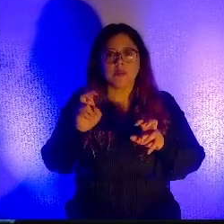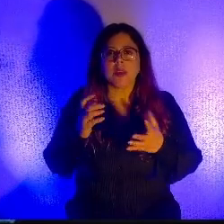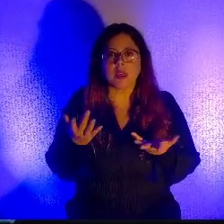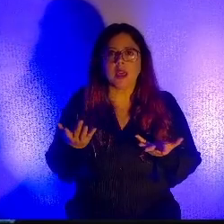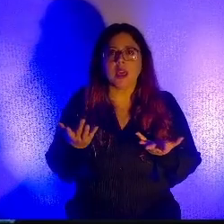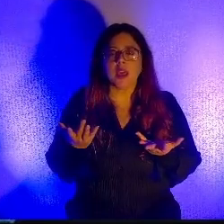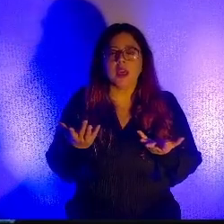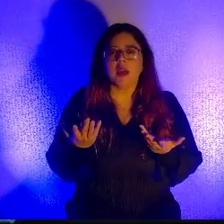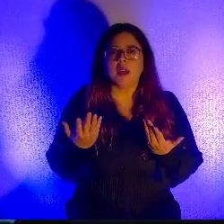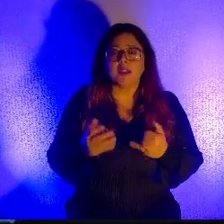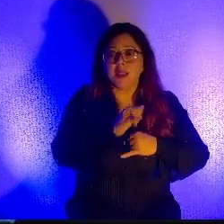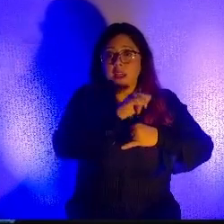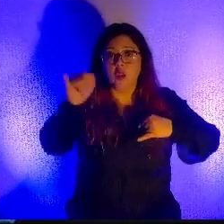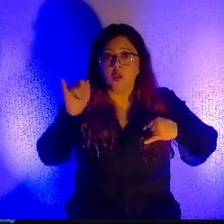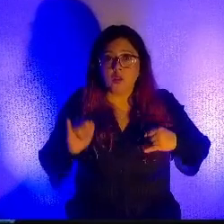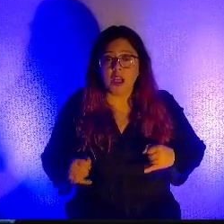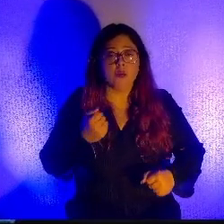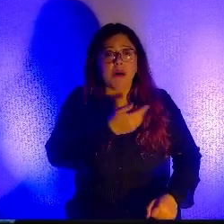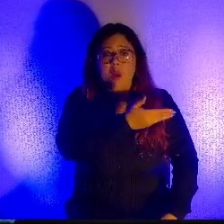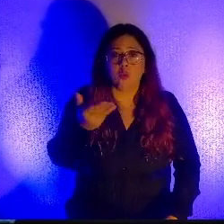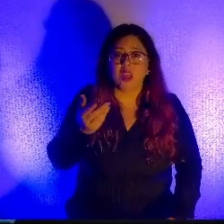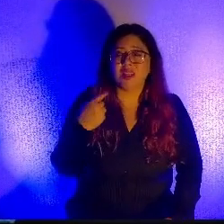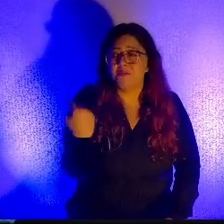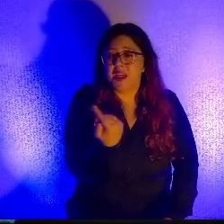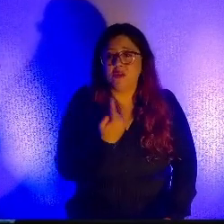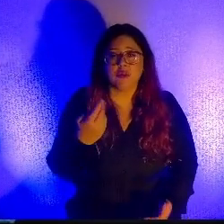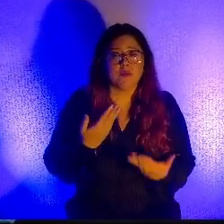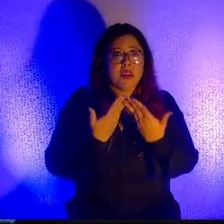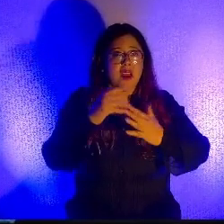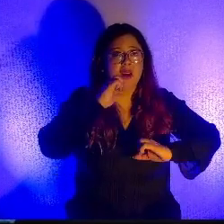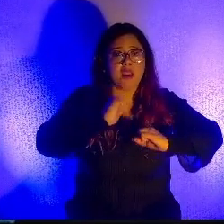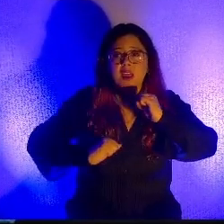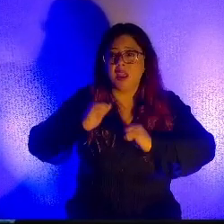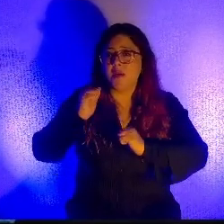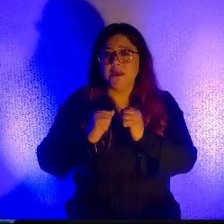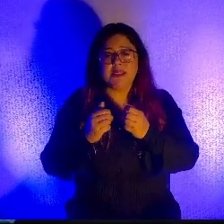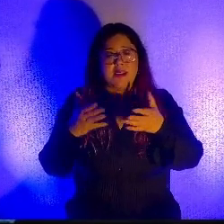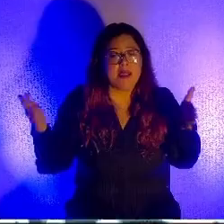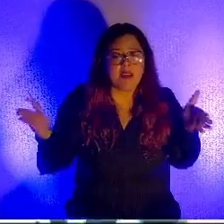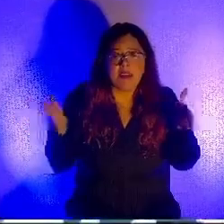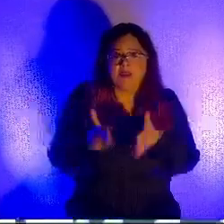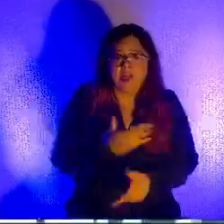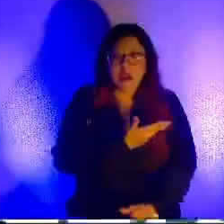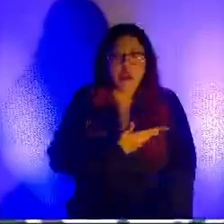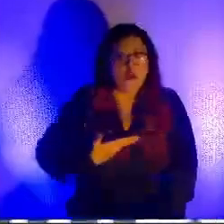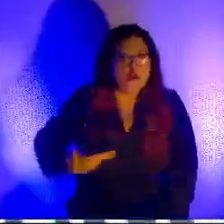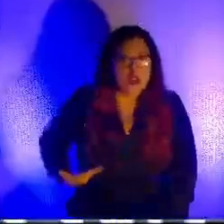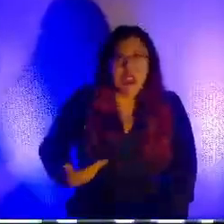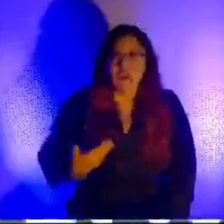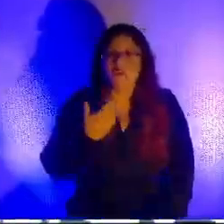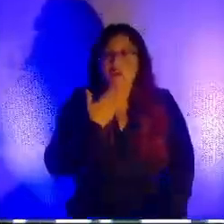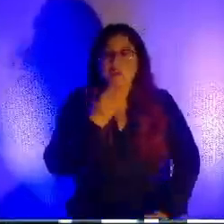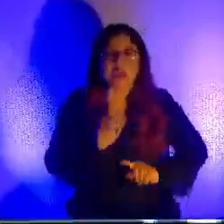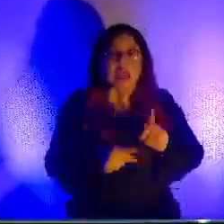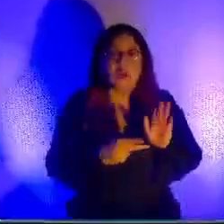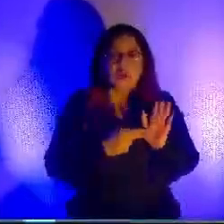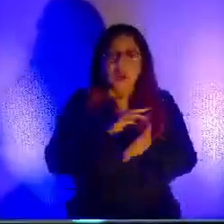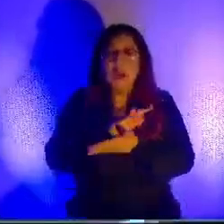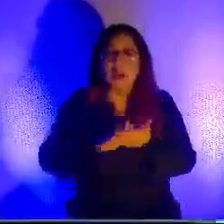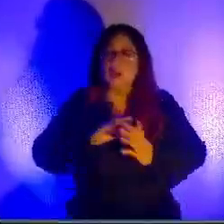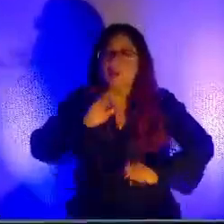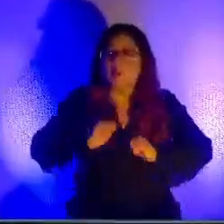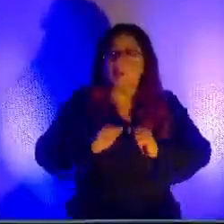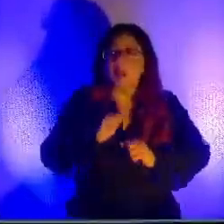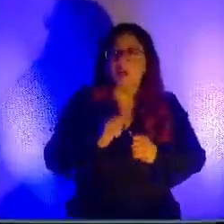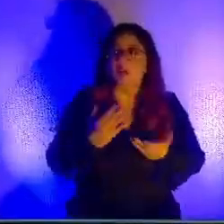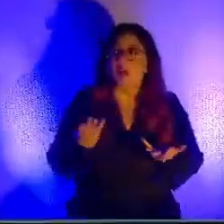cortísimo plazo a todos ustedes a todos nosotros en cualquier empresa en cualquier tamaño en el gobierno acá algunos ejemplos de industrias no